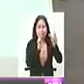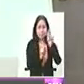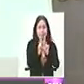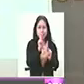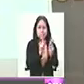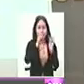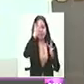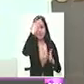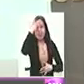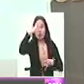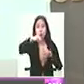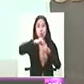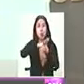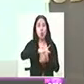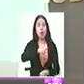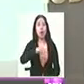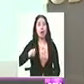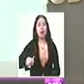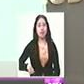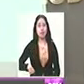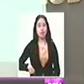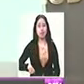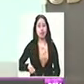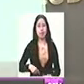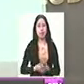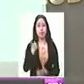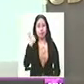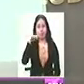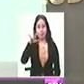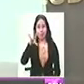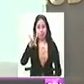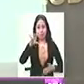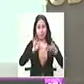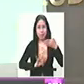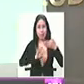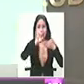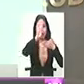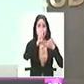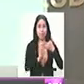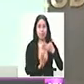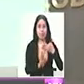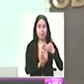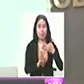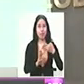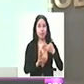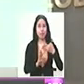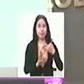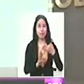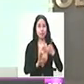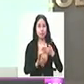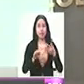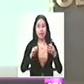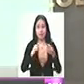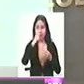de COVID en la China. El 17 de febrero se crea la